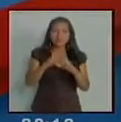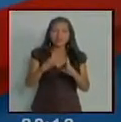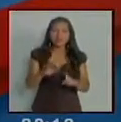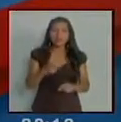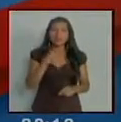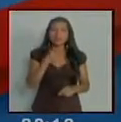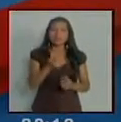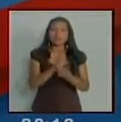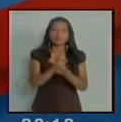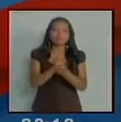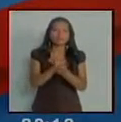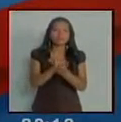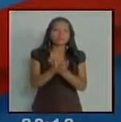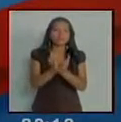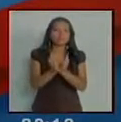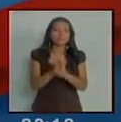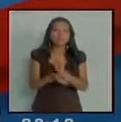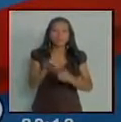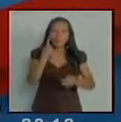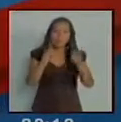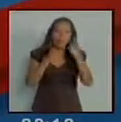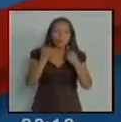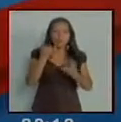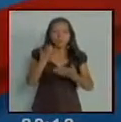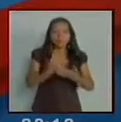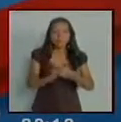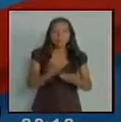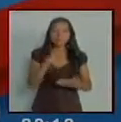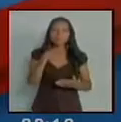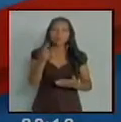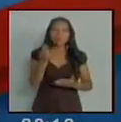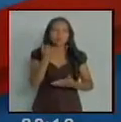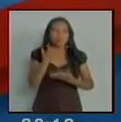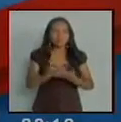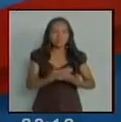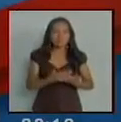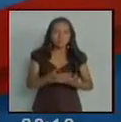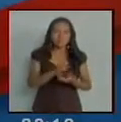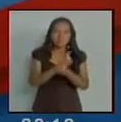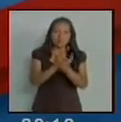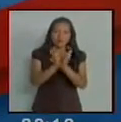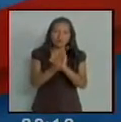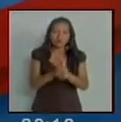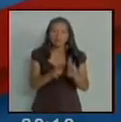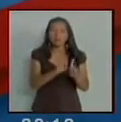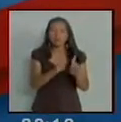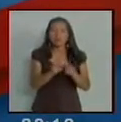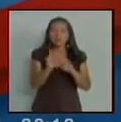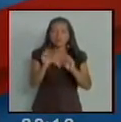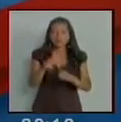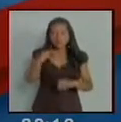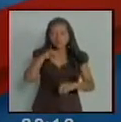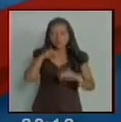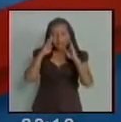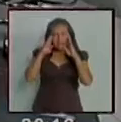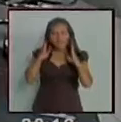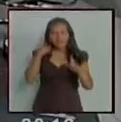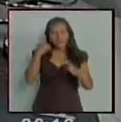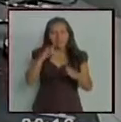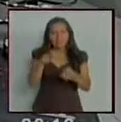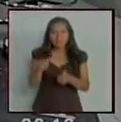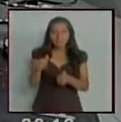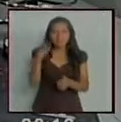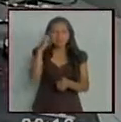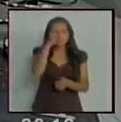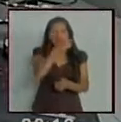del niño, ¿no? O sea, el llanto del bebé, la voz del bebé también nos puede dar pautas para sospechar de una pérdida. Bueno,